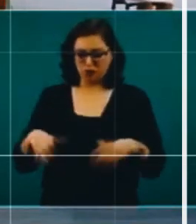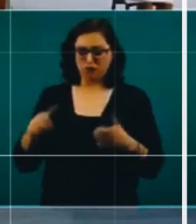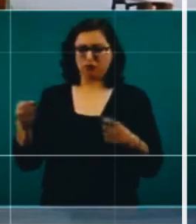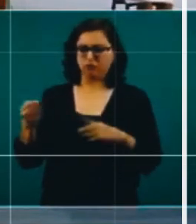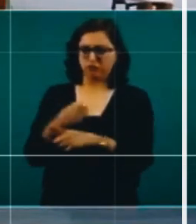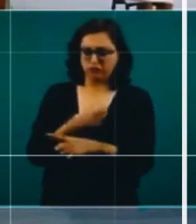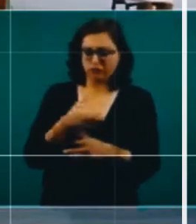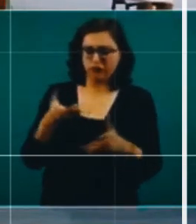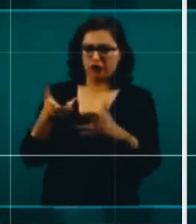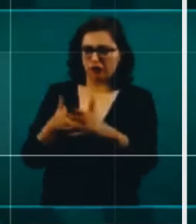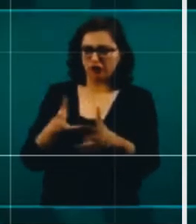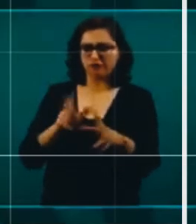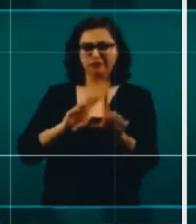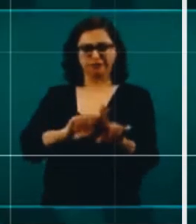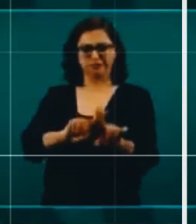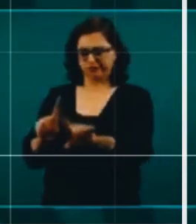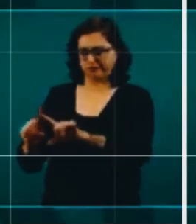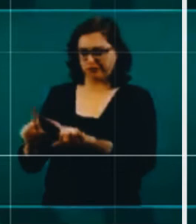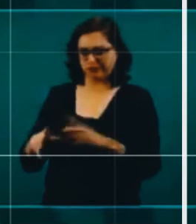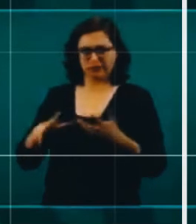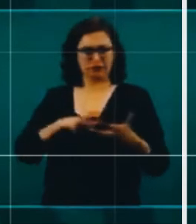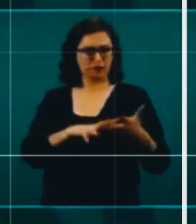que puedan